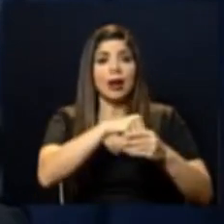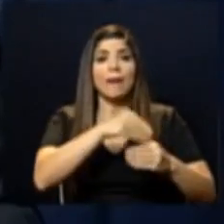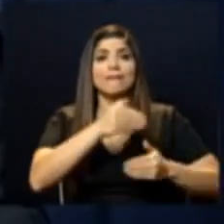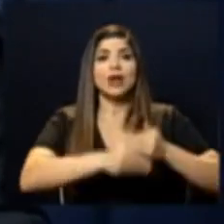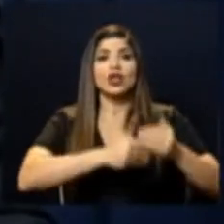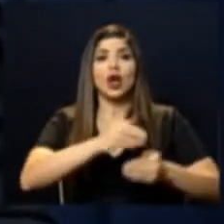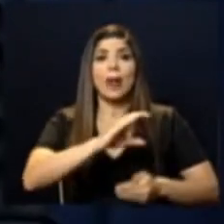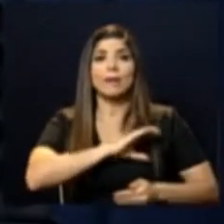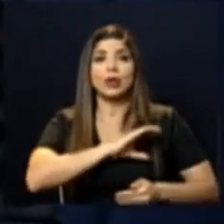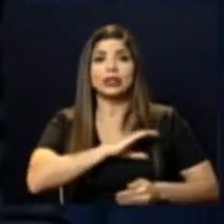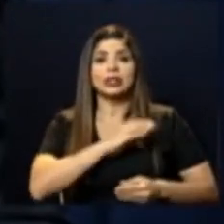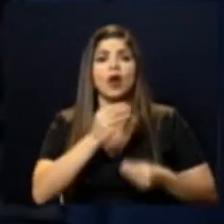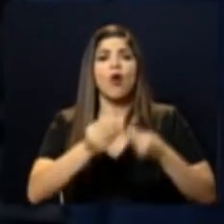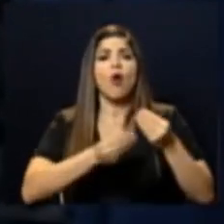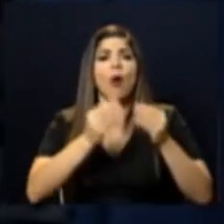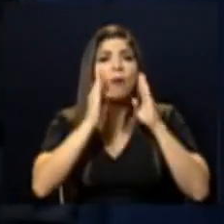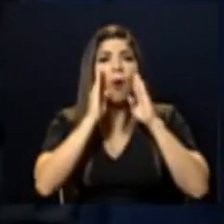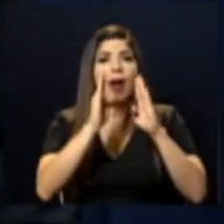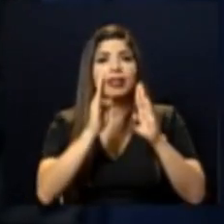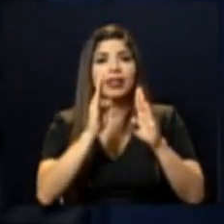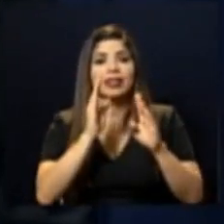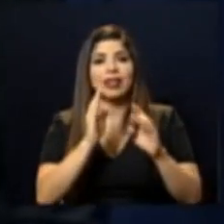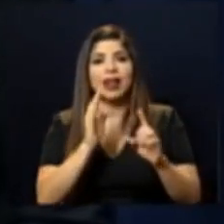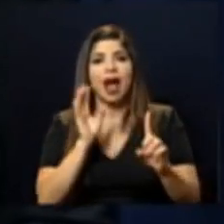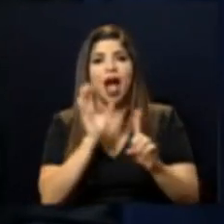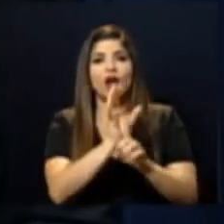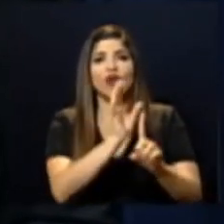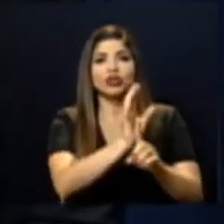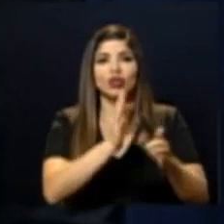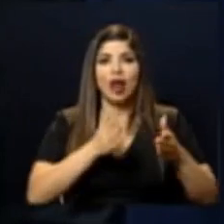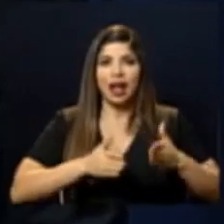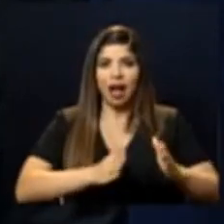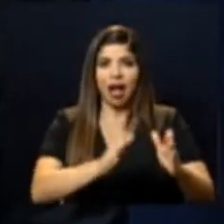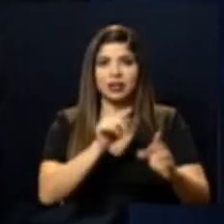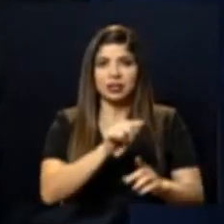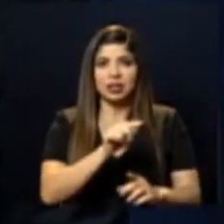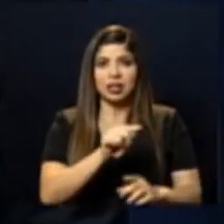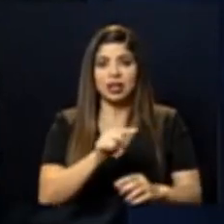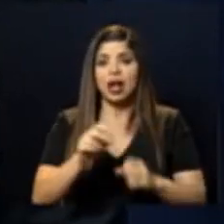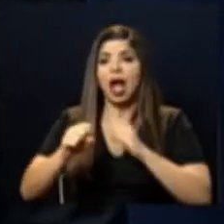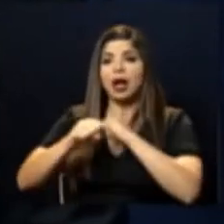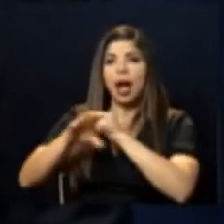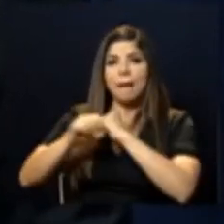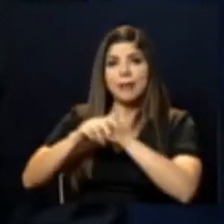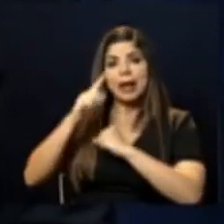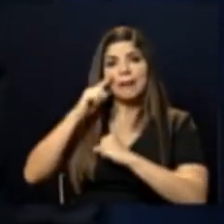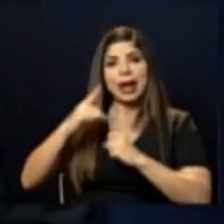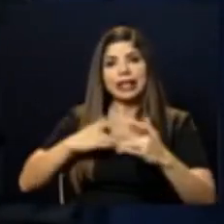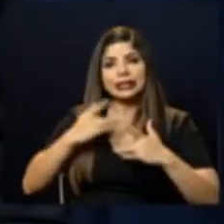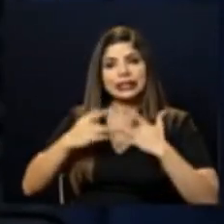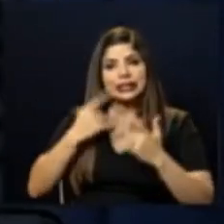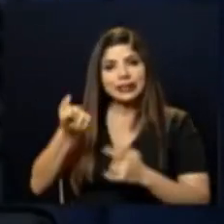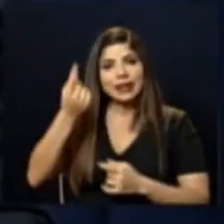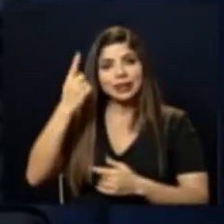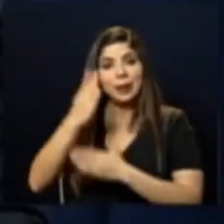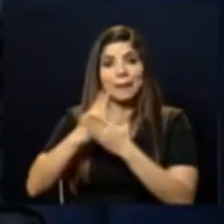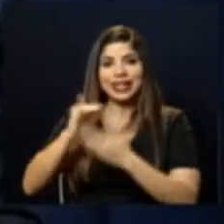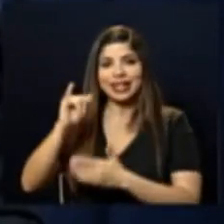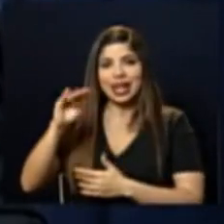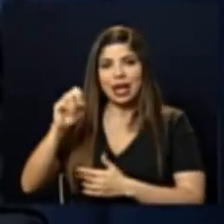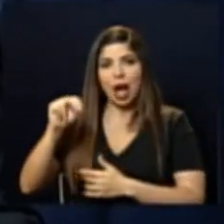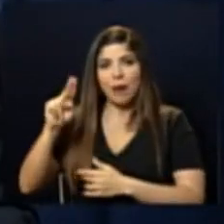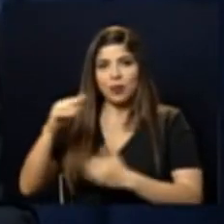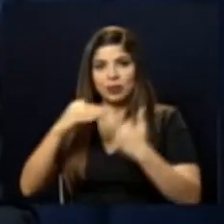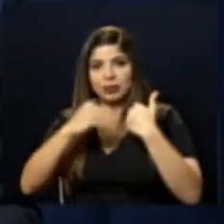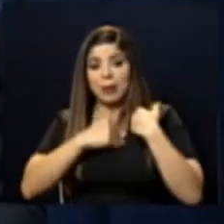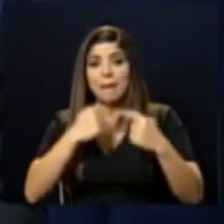policial de atención de acoso callejero, las campañas de sensibilización del INAMU y